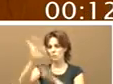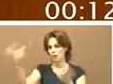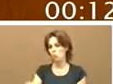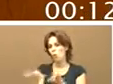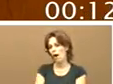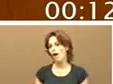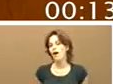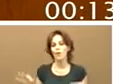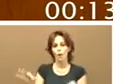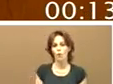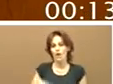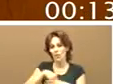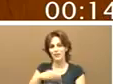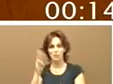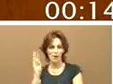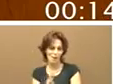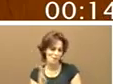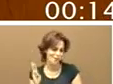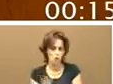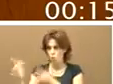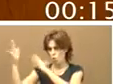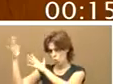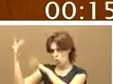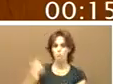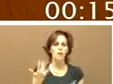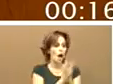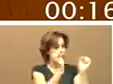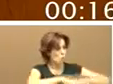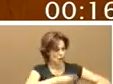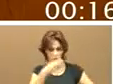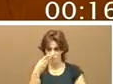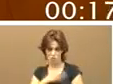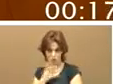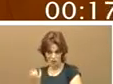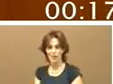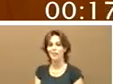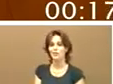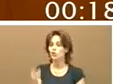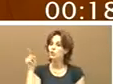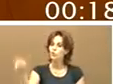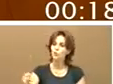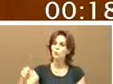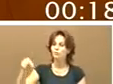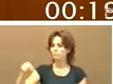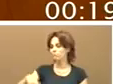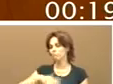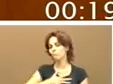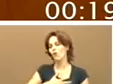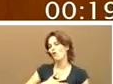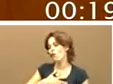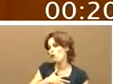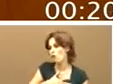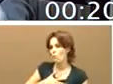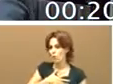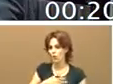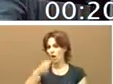en este parlamento no quiere acuerdos no quiere los quiere usted está cómodo en